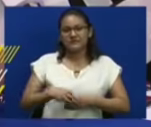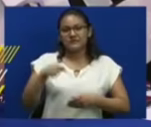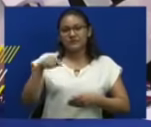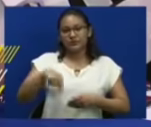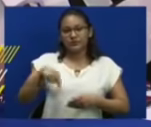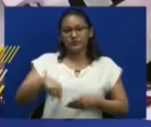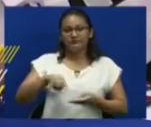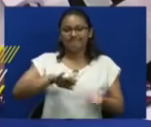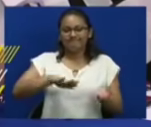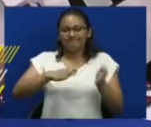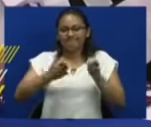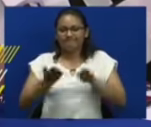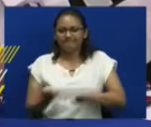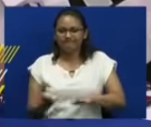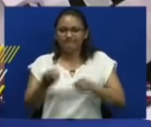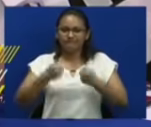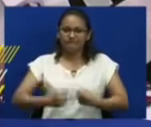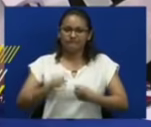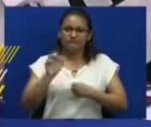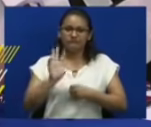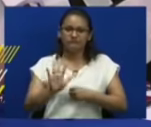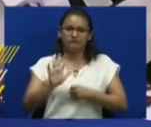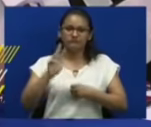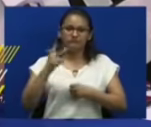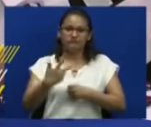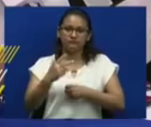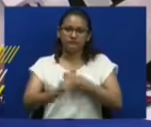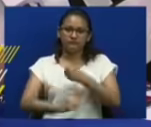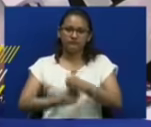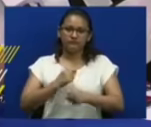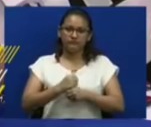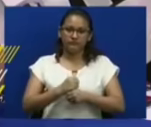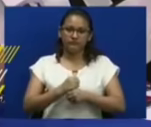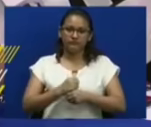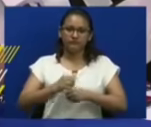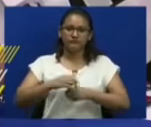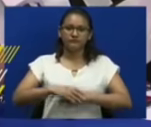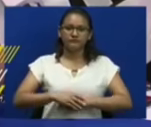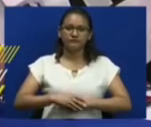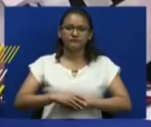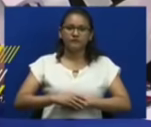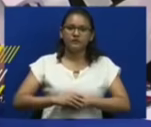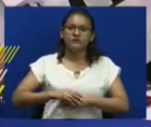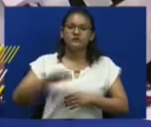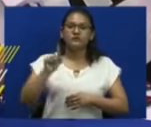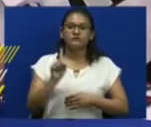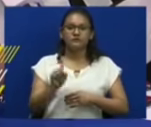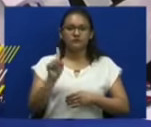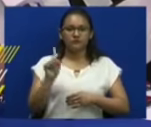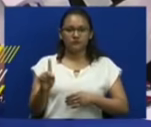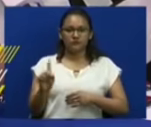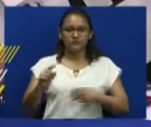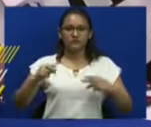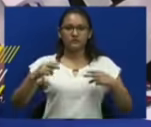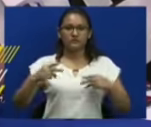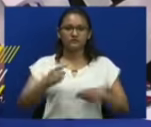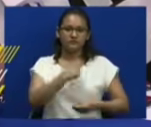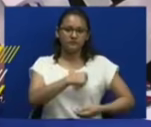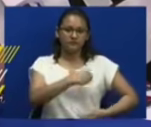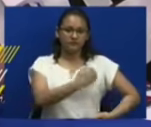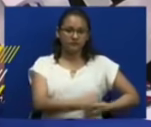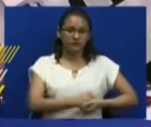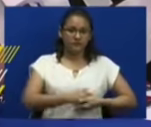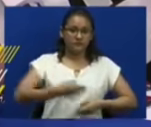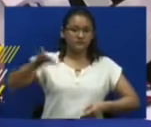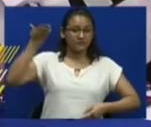fallecimiento llevamos en todo entonces desde el 11 de marzo tres hermanos